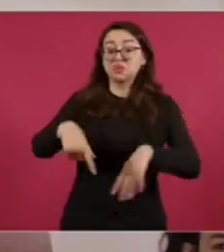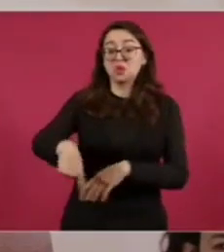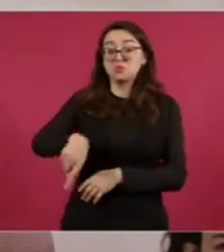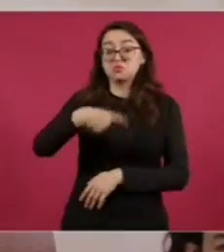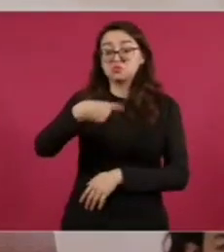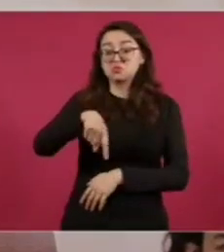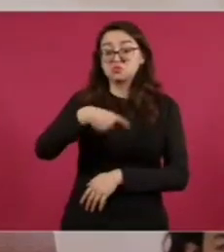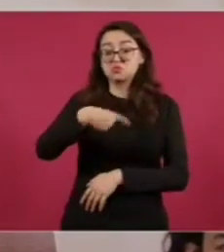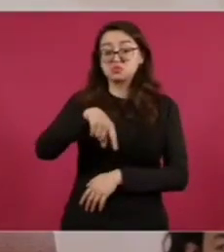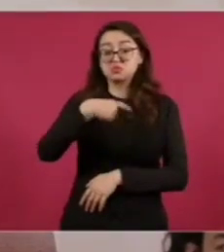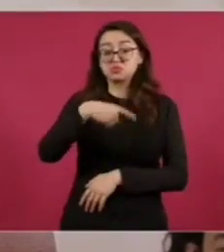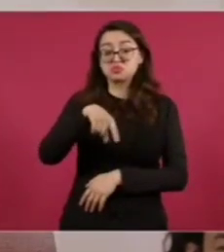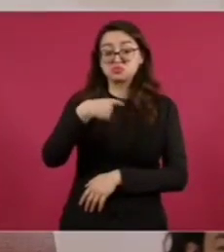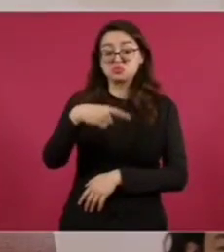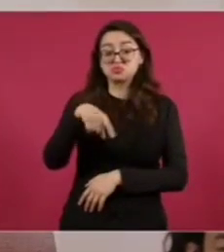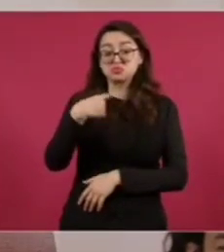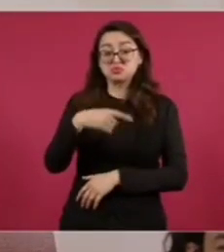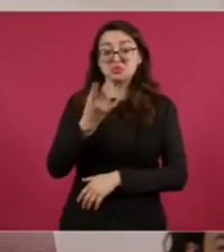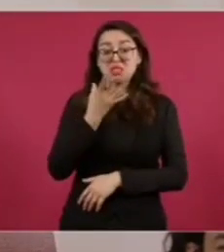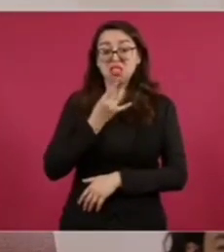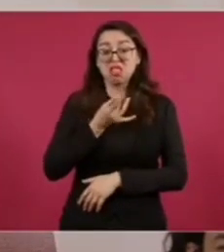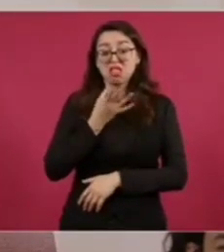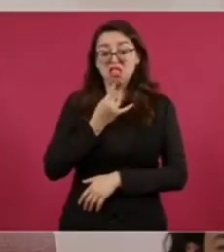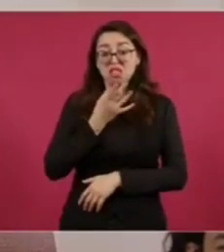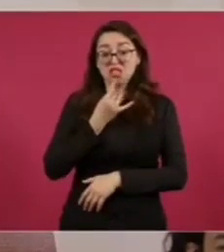Parieron un ratón.